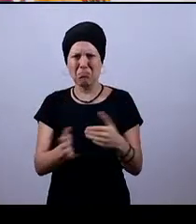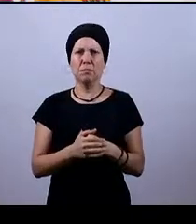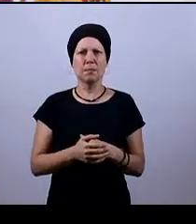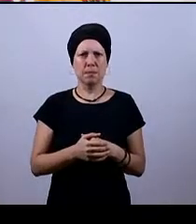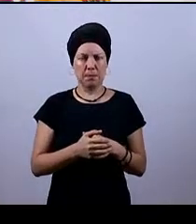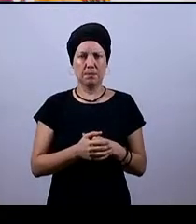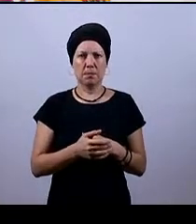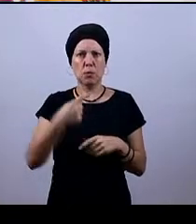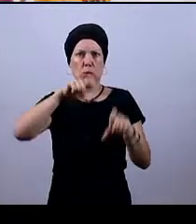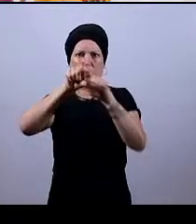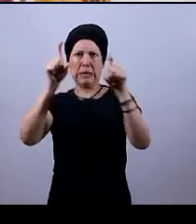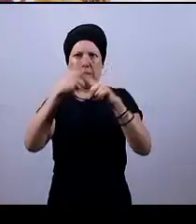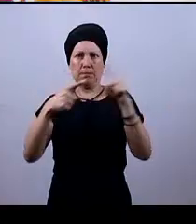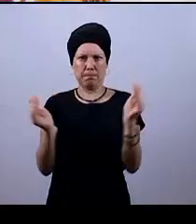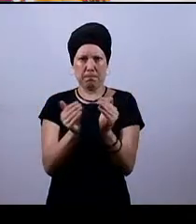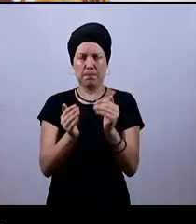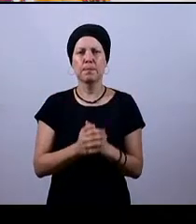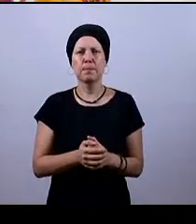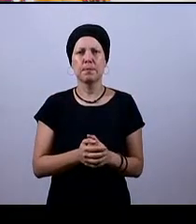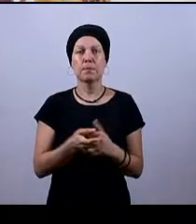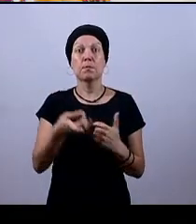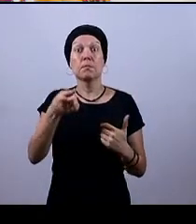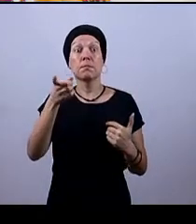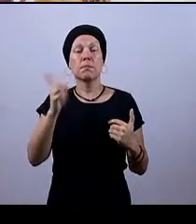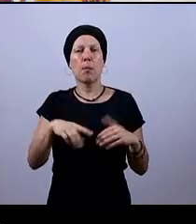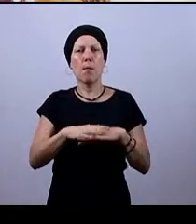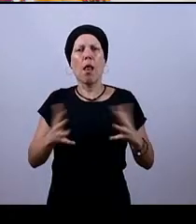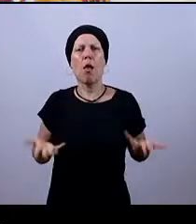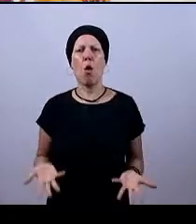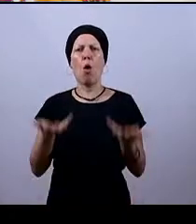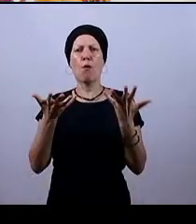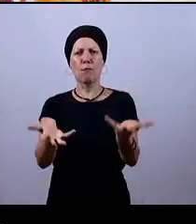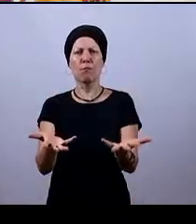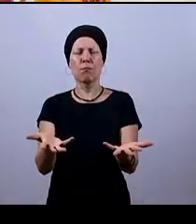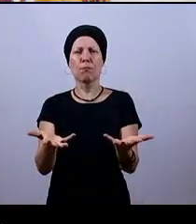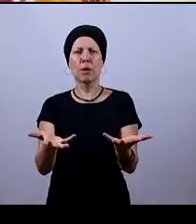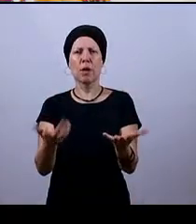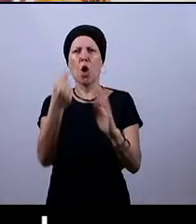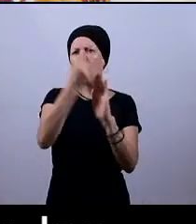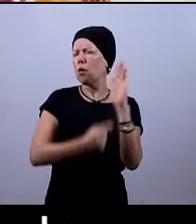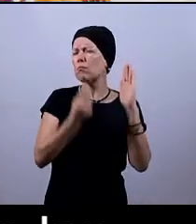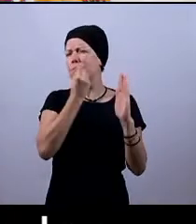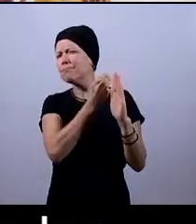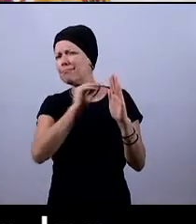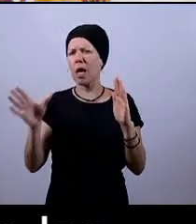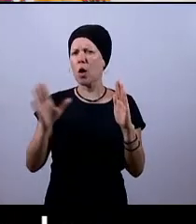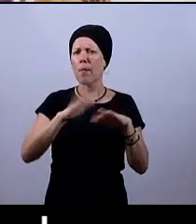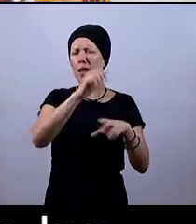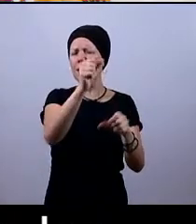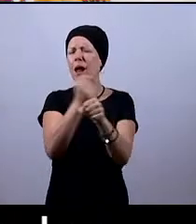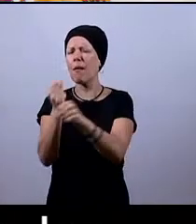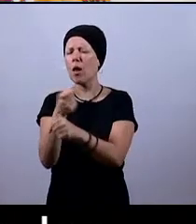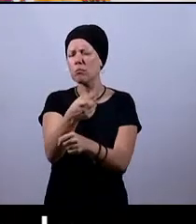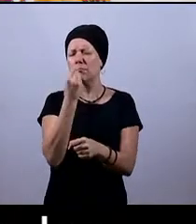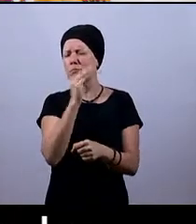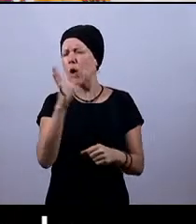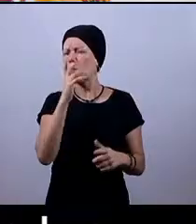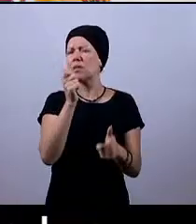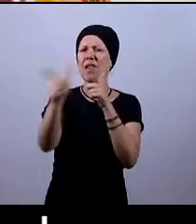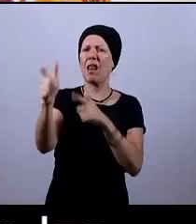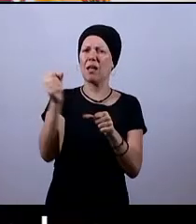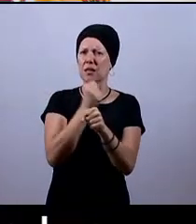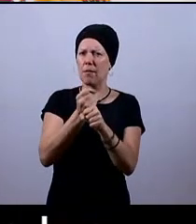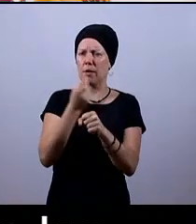de nuestras pymes y de nuestros autónomos y para que ofrezcan las mejores condiciones a sus empleados en teletrabajo y en